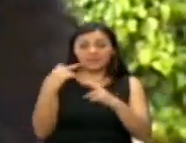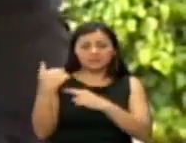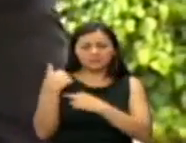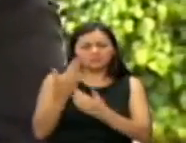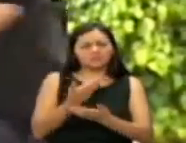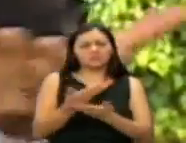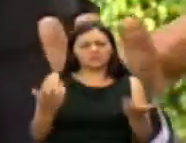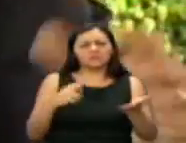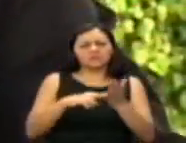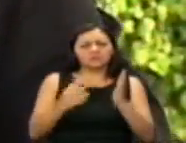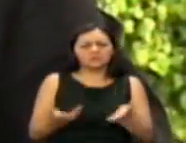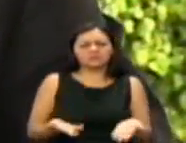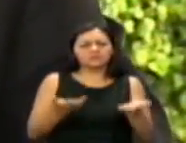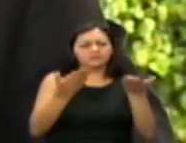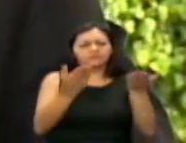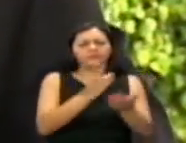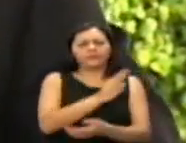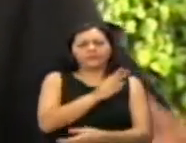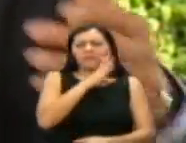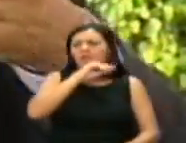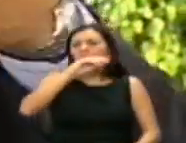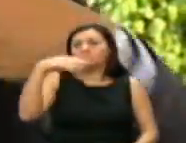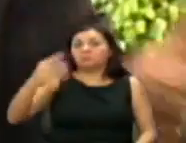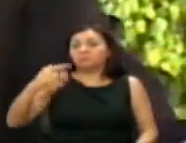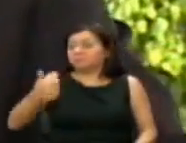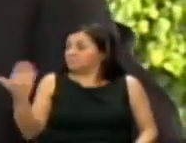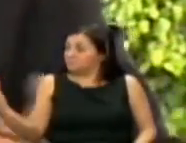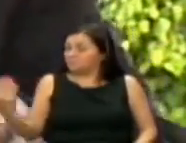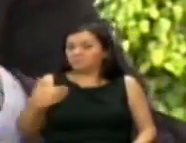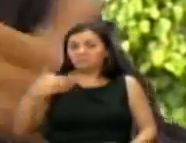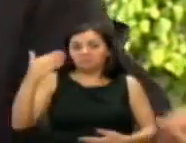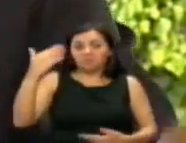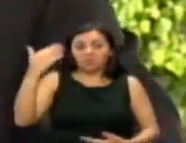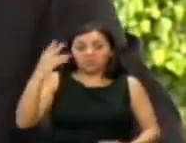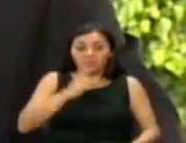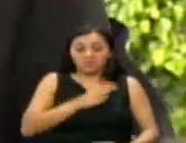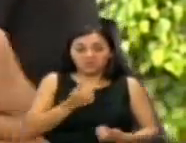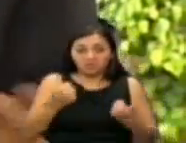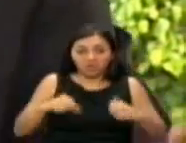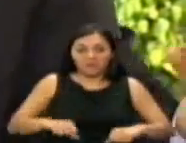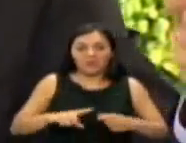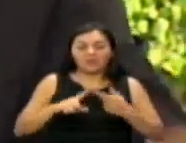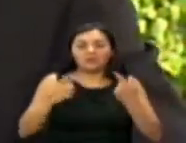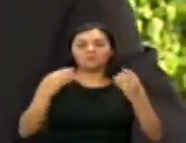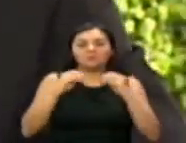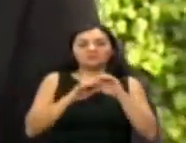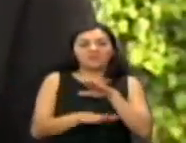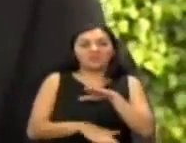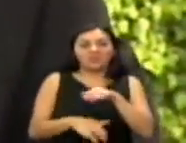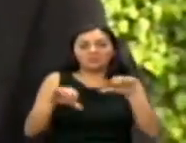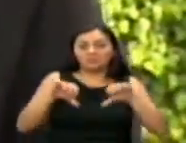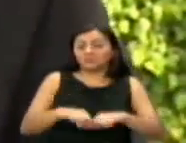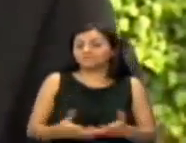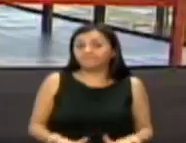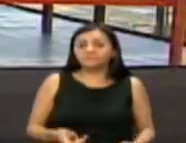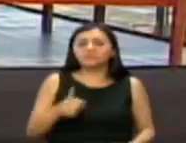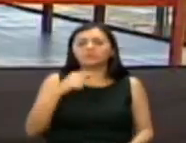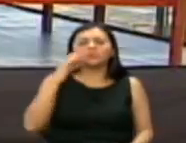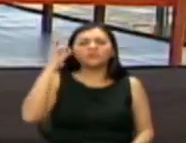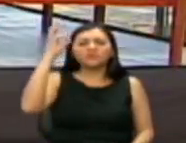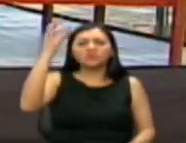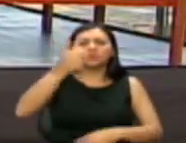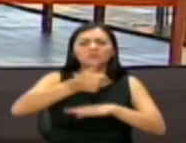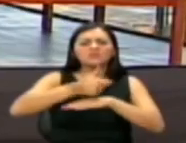puso en bandeja de plata a IHH para que esté en boca de todo el mundo, de los politiqueros de siempre, de los periodistas de siempre, de los mediocres de siempre. ¿Se ha pensado en la futura autoridad para